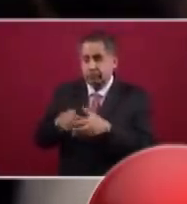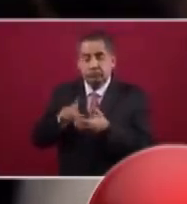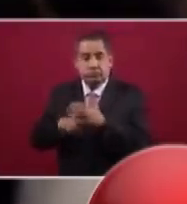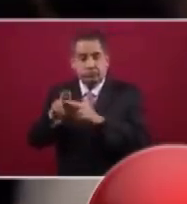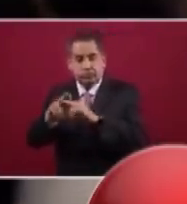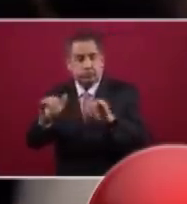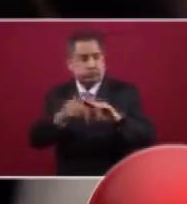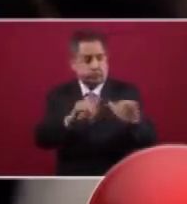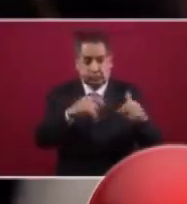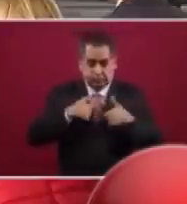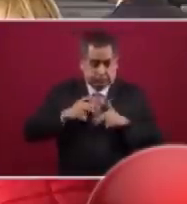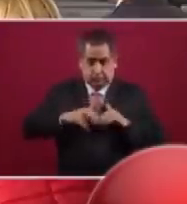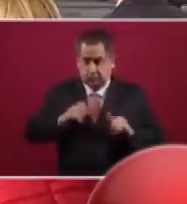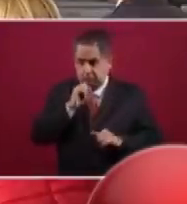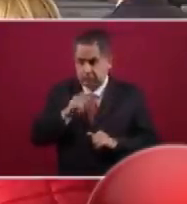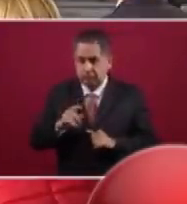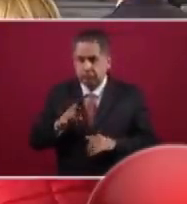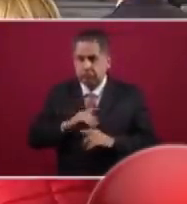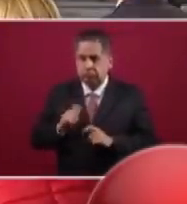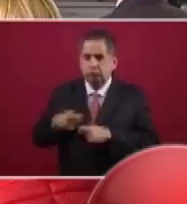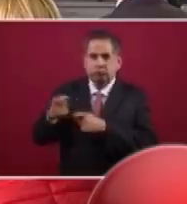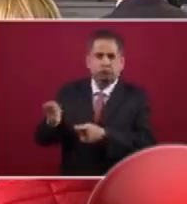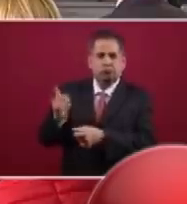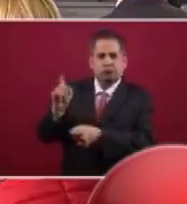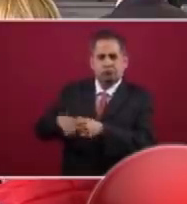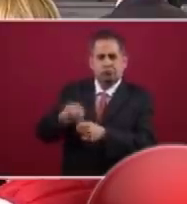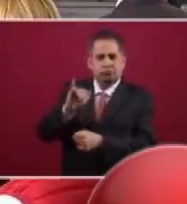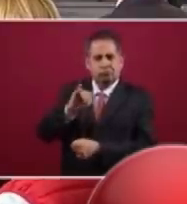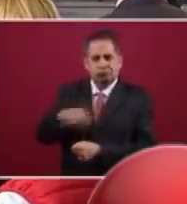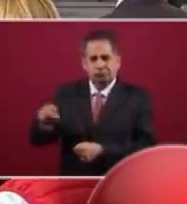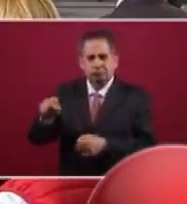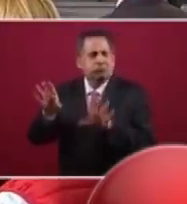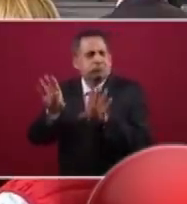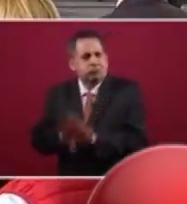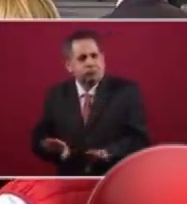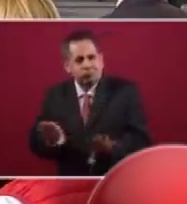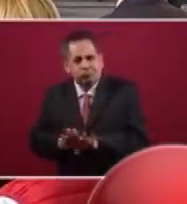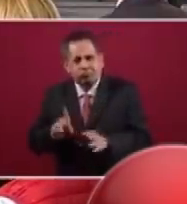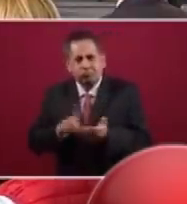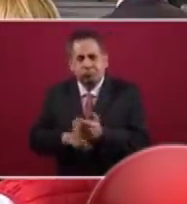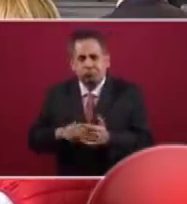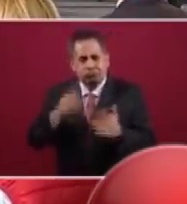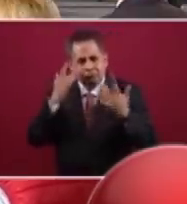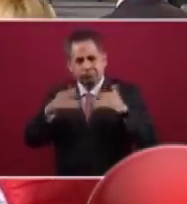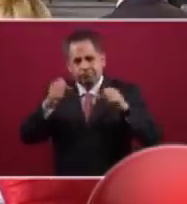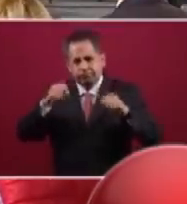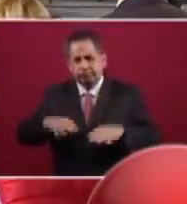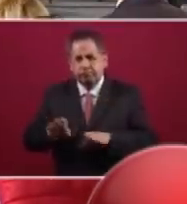ni muchos lo tuvimos, que nos pusieran el seguro social? ¿Cómo nos retiramos?